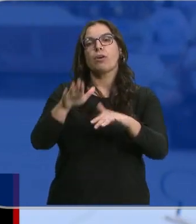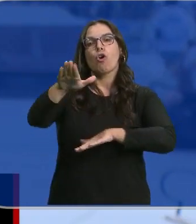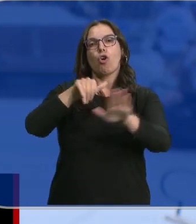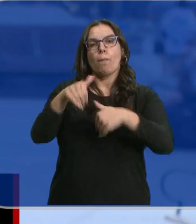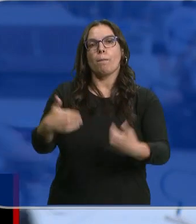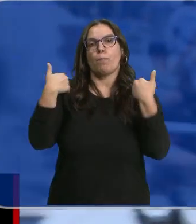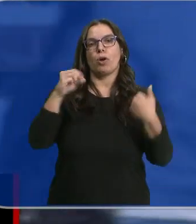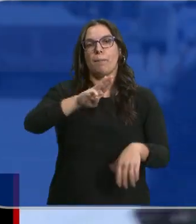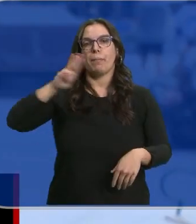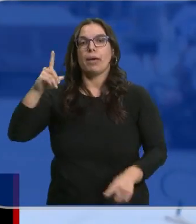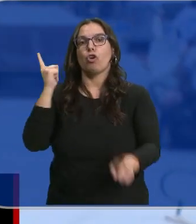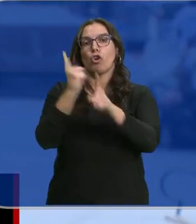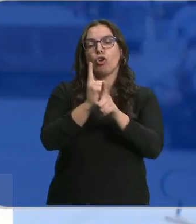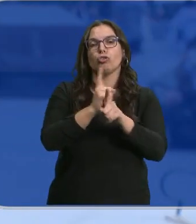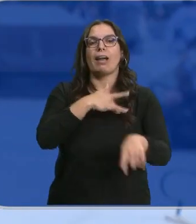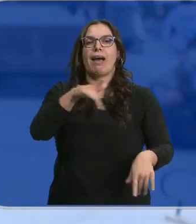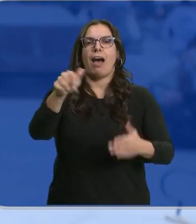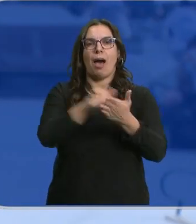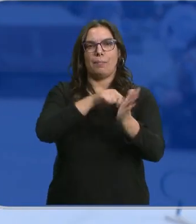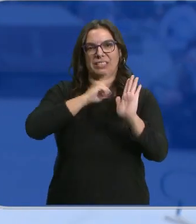que ha convocado el PP en contra de la amnistía.